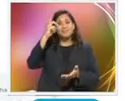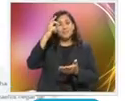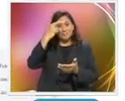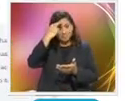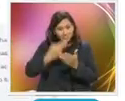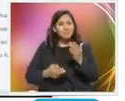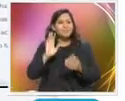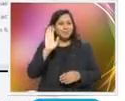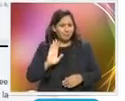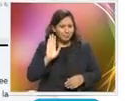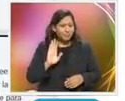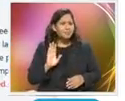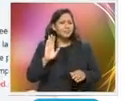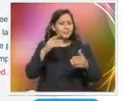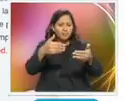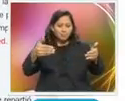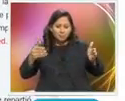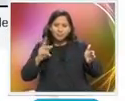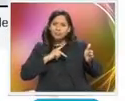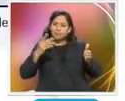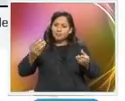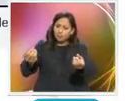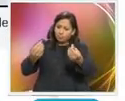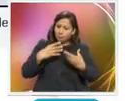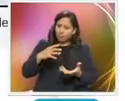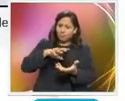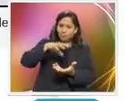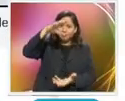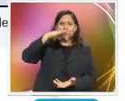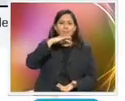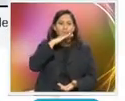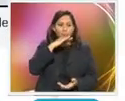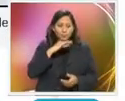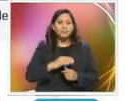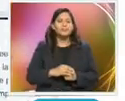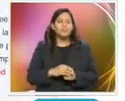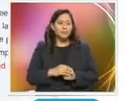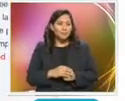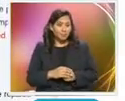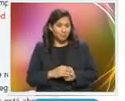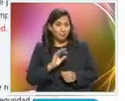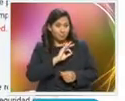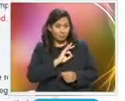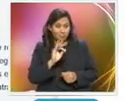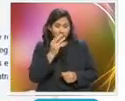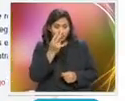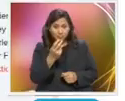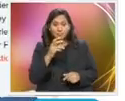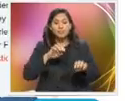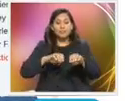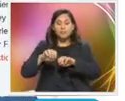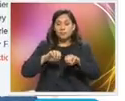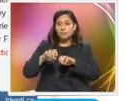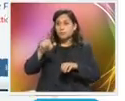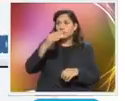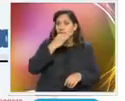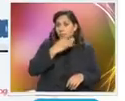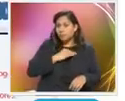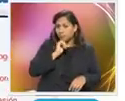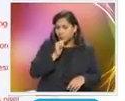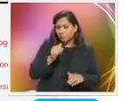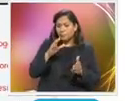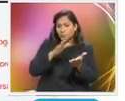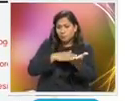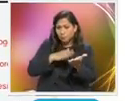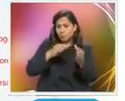de invasión. ¿Como el spam, dirías tú? El spam puede ser, pero no necesariamente eso. Muy bien. O sea, puede ser también una empresa que no te avisa en un